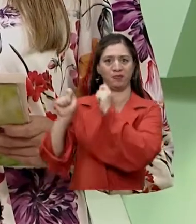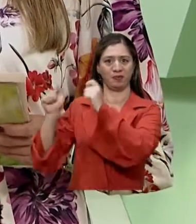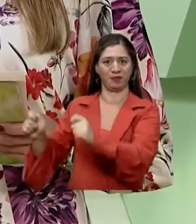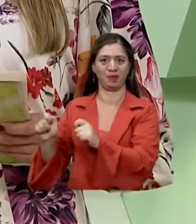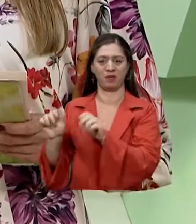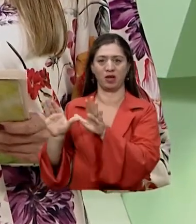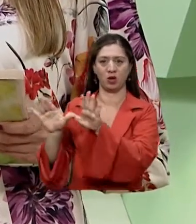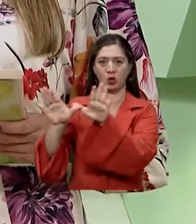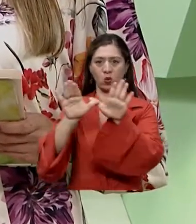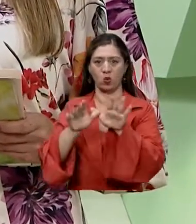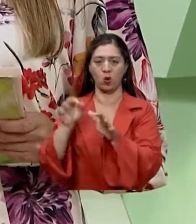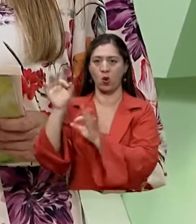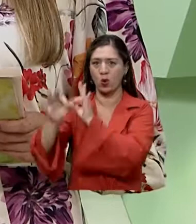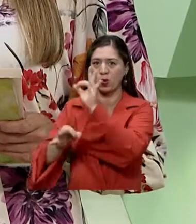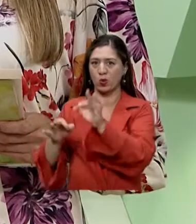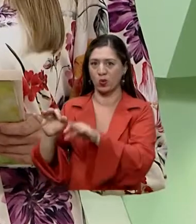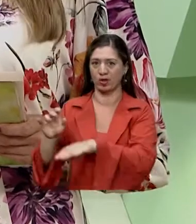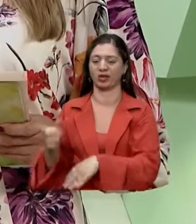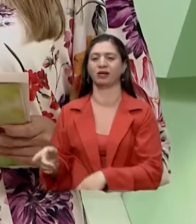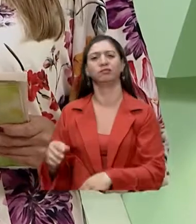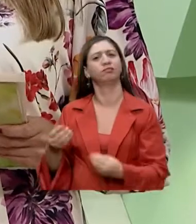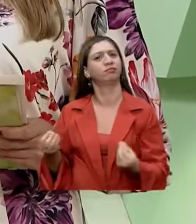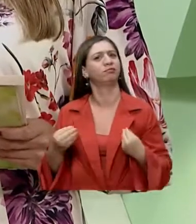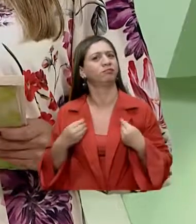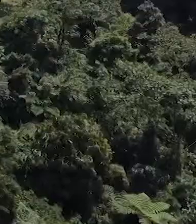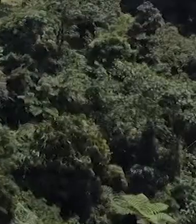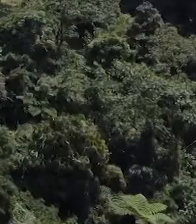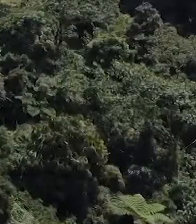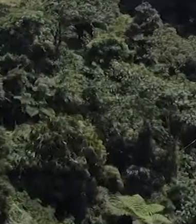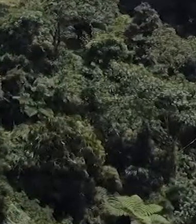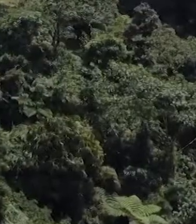de Colombia. Esto nos contó de su vida como avistador.